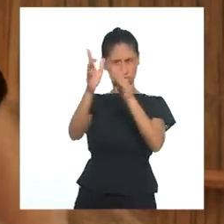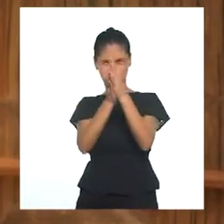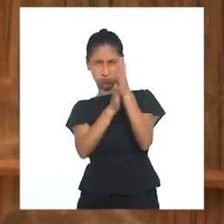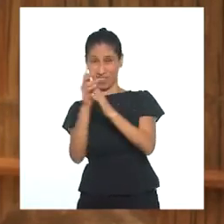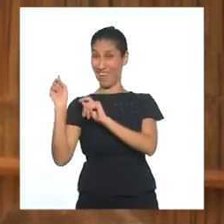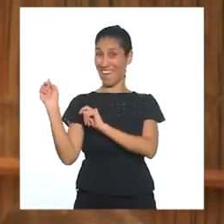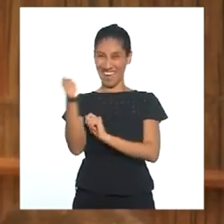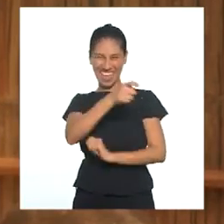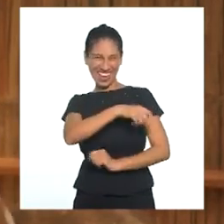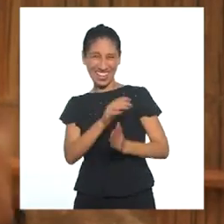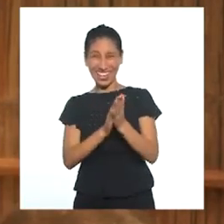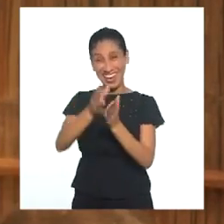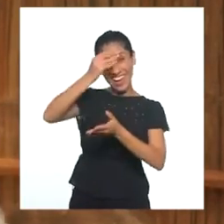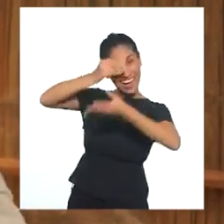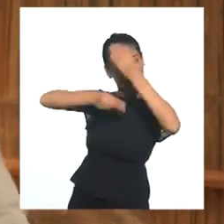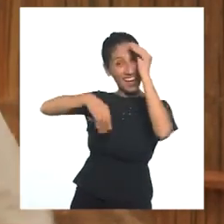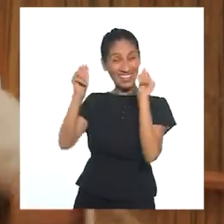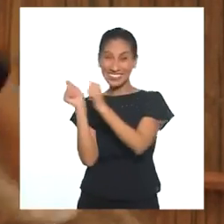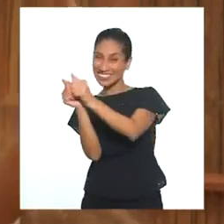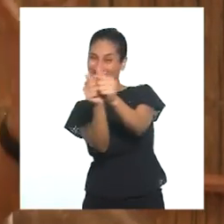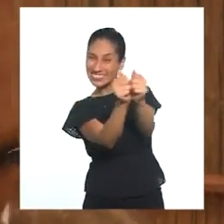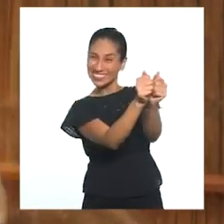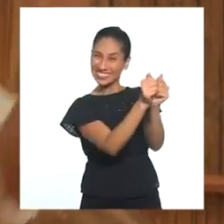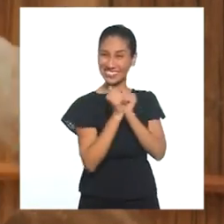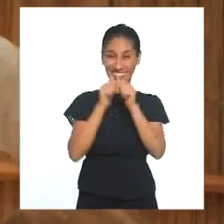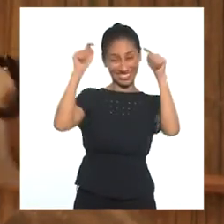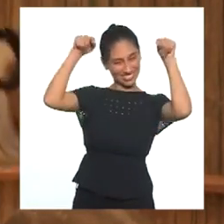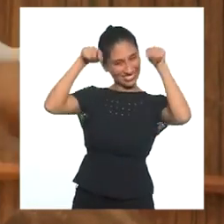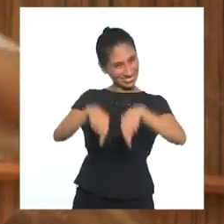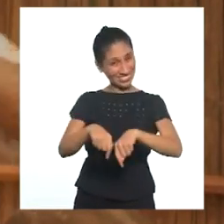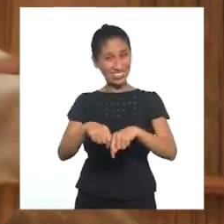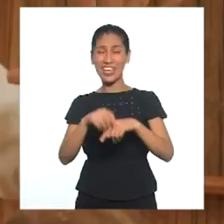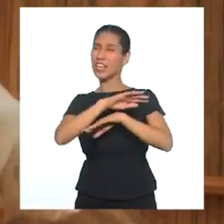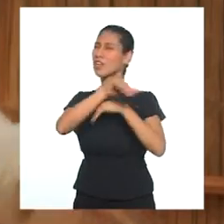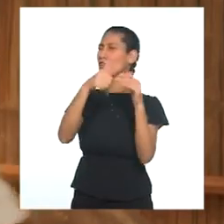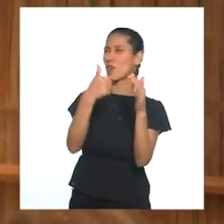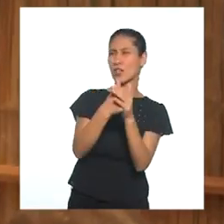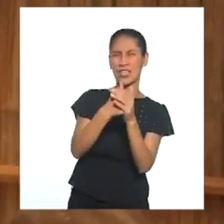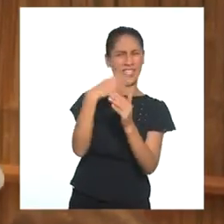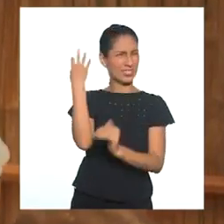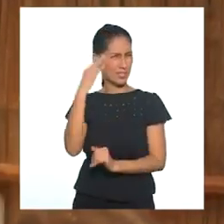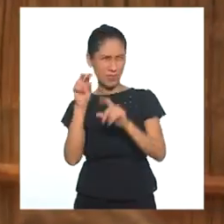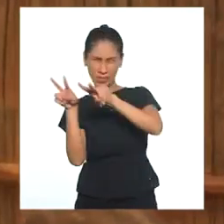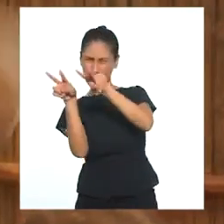aventuras, divirtiéndonos y aprendiendo juntas y juntos aquí, en nuestro